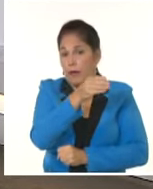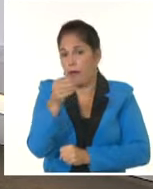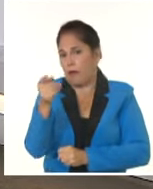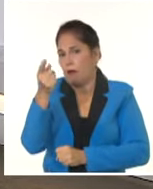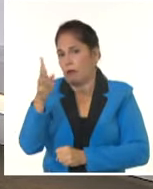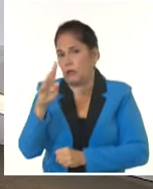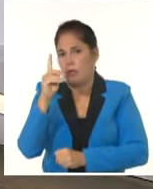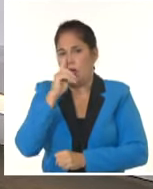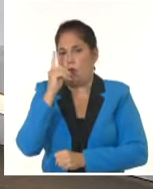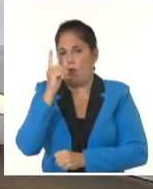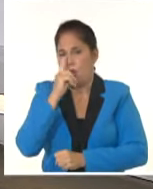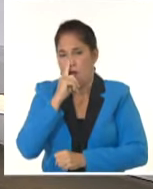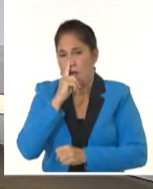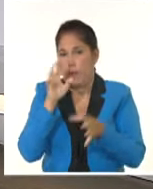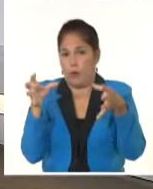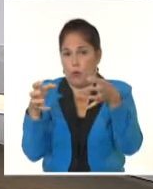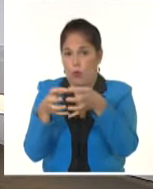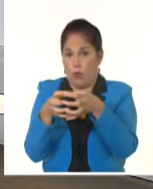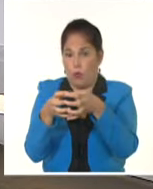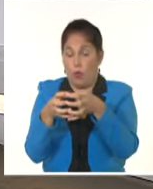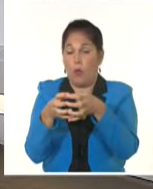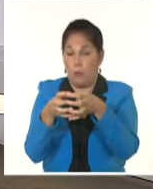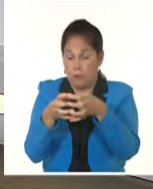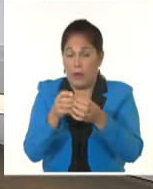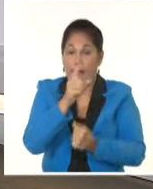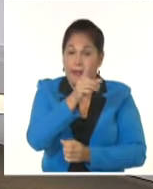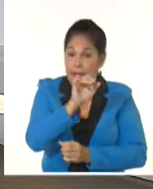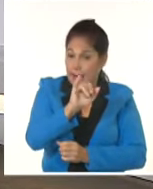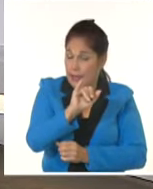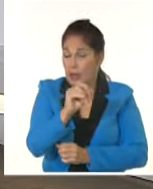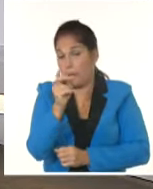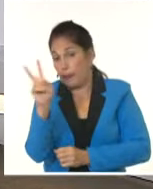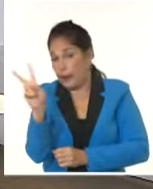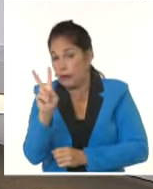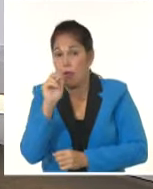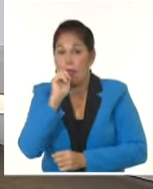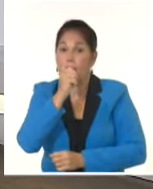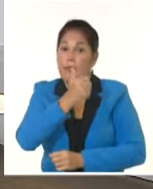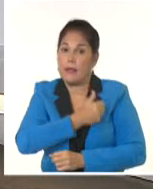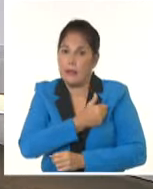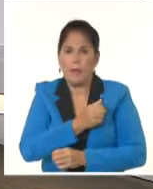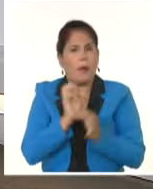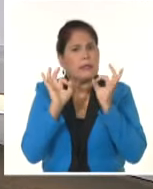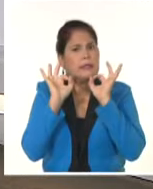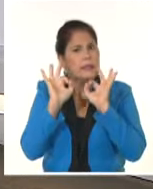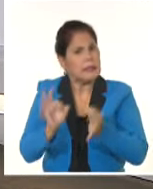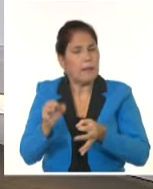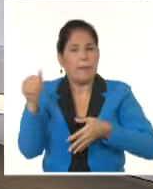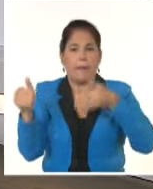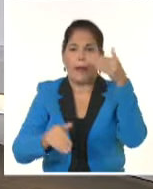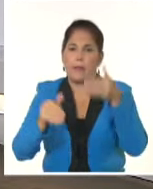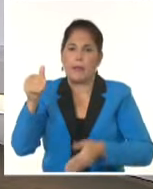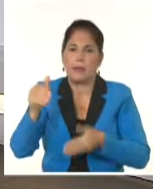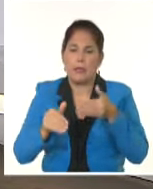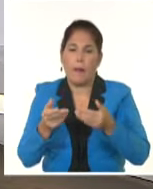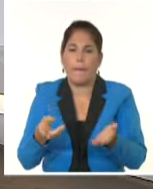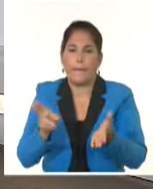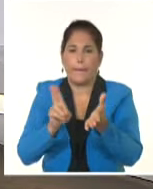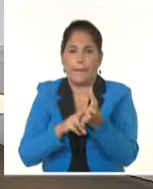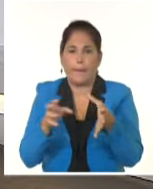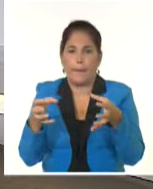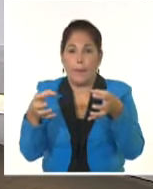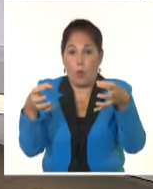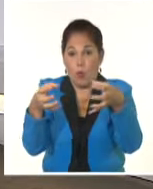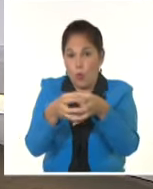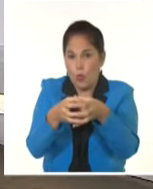noviembre y la final de la Serie Nacional entre el 16 y 22 de diciembre, siempre con la participación de los integrantes de los